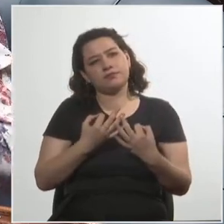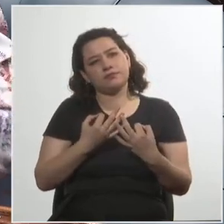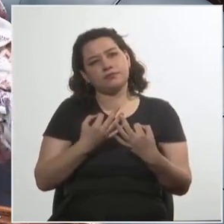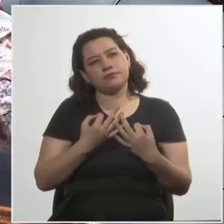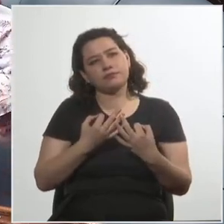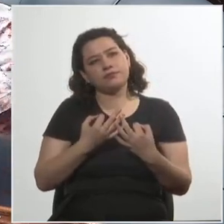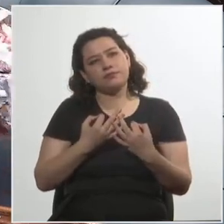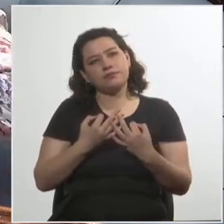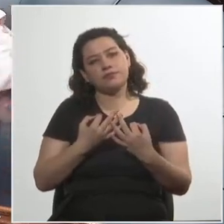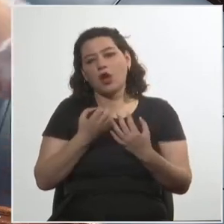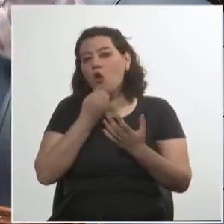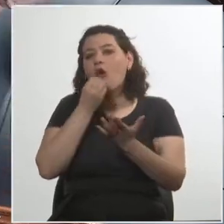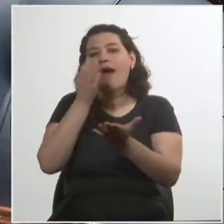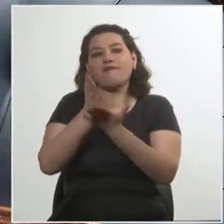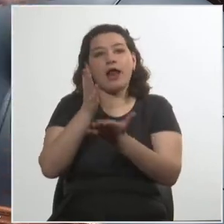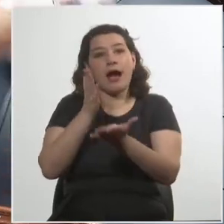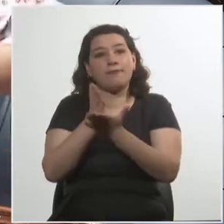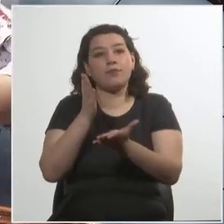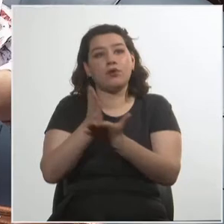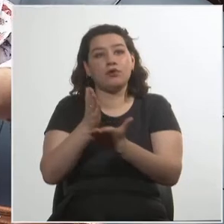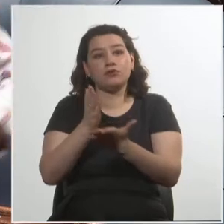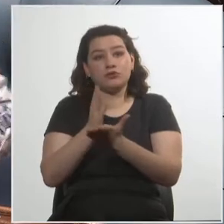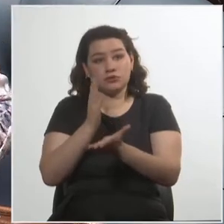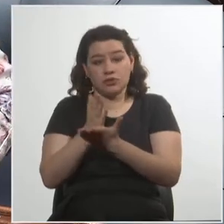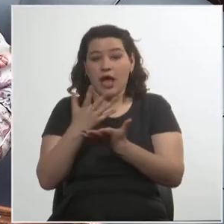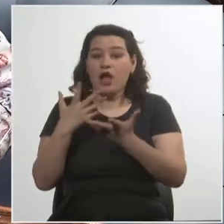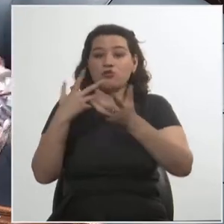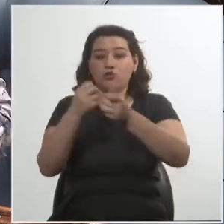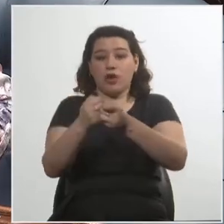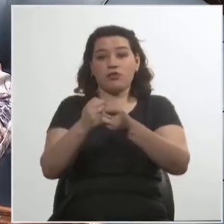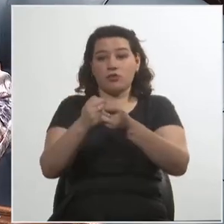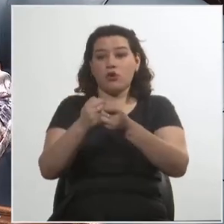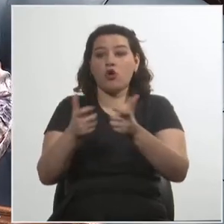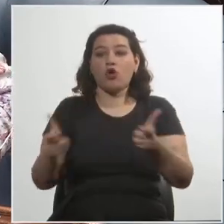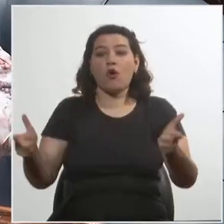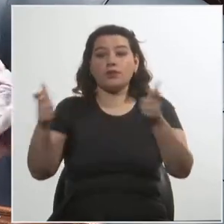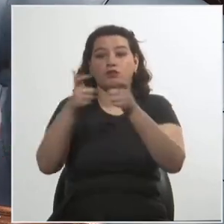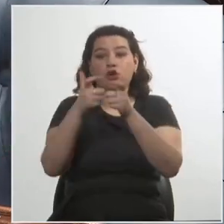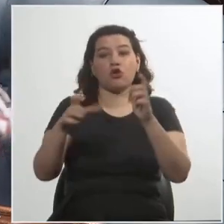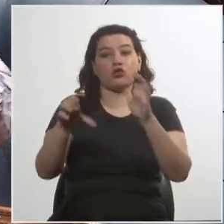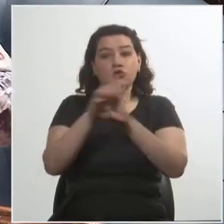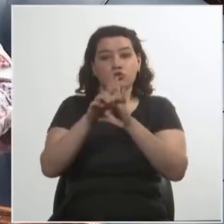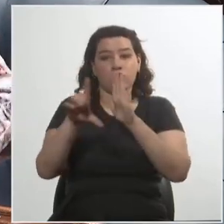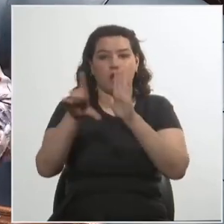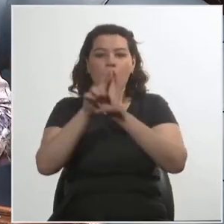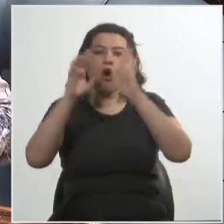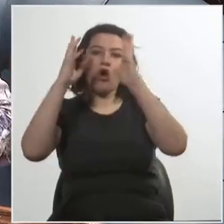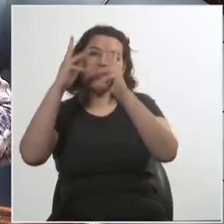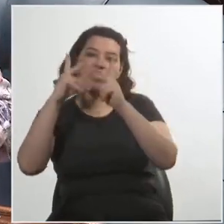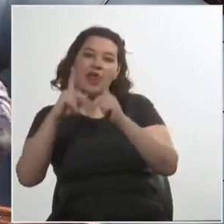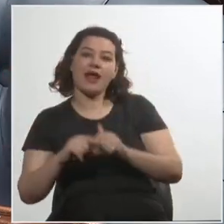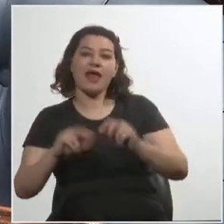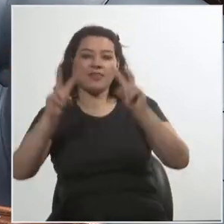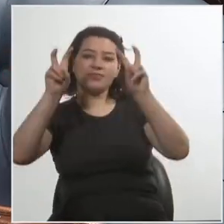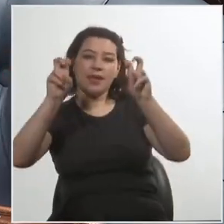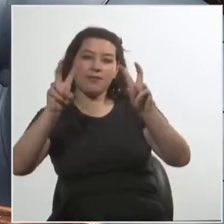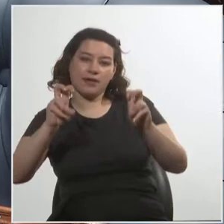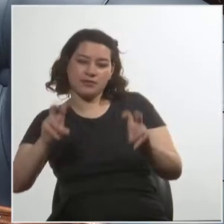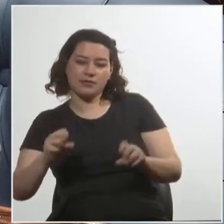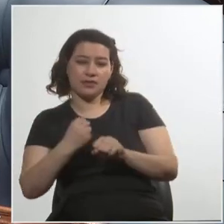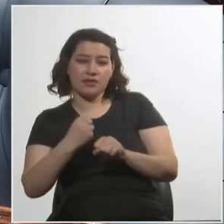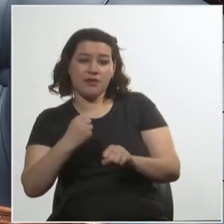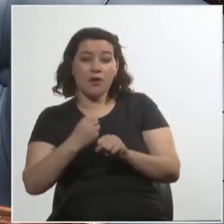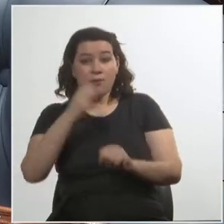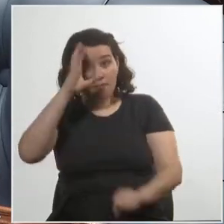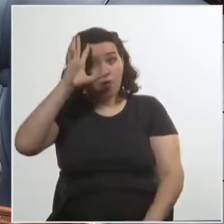colaboramos con realizar una priorización de los proyectos para la comisión de Constitución y legislación para que se fueran tratando y recuerdo que